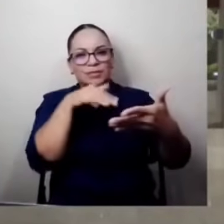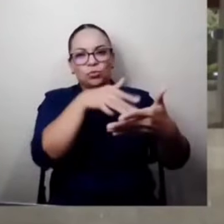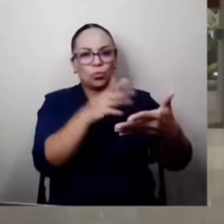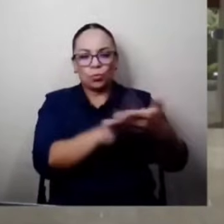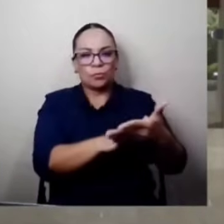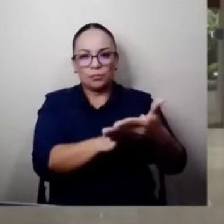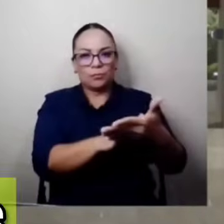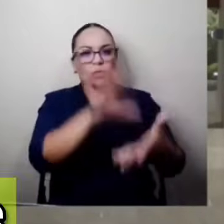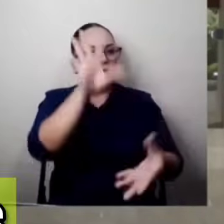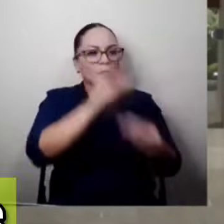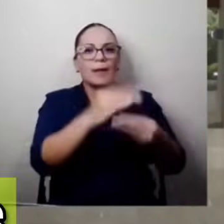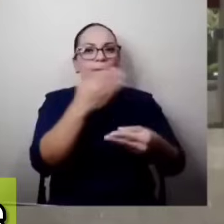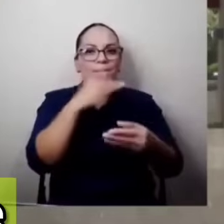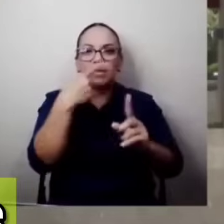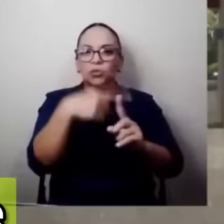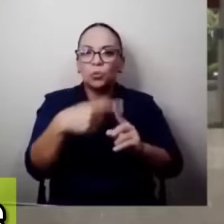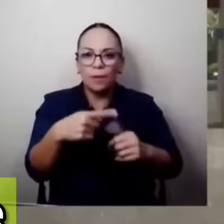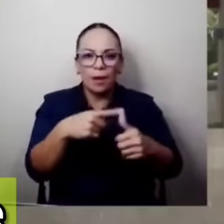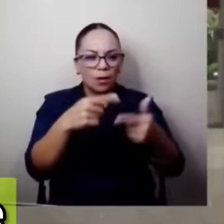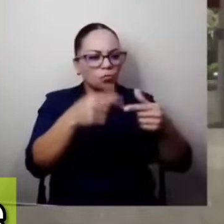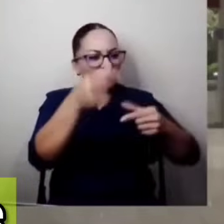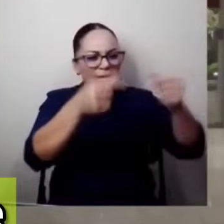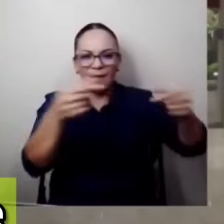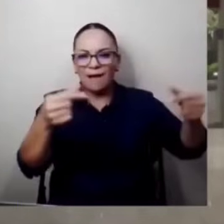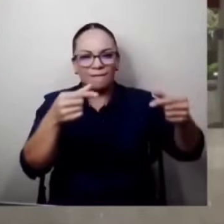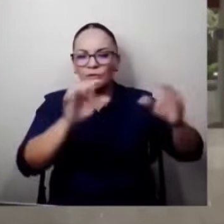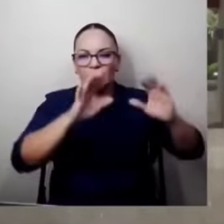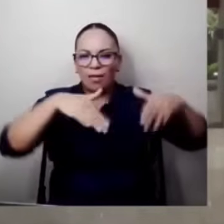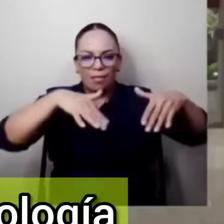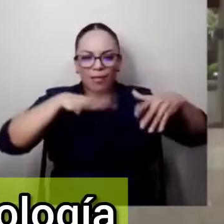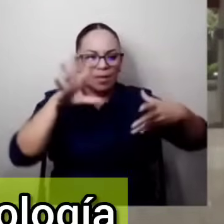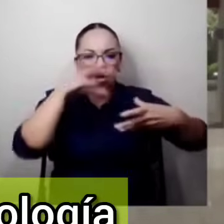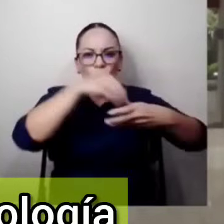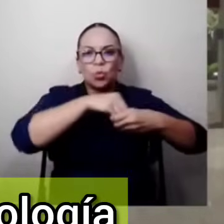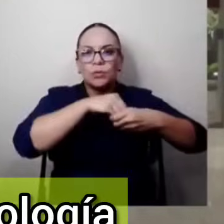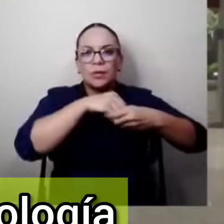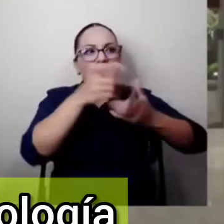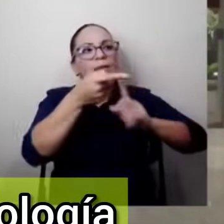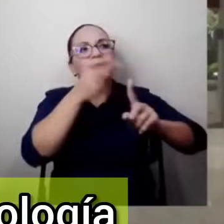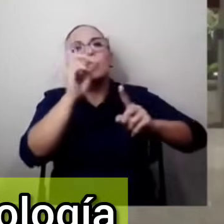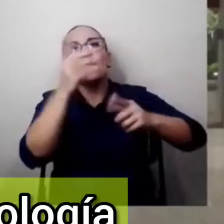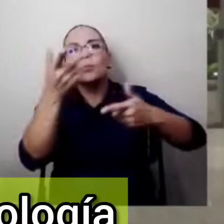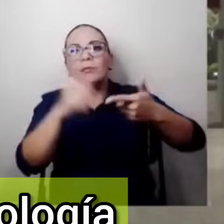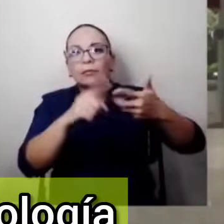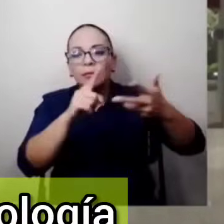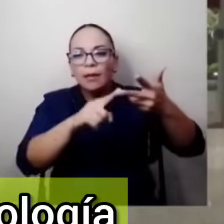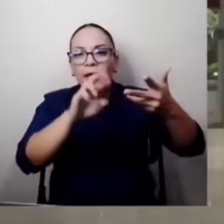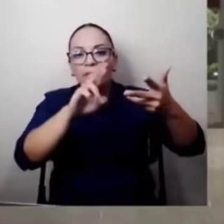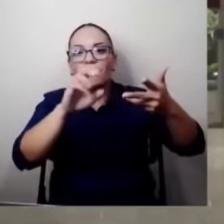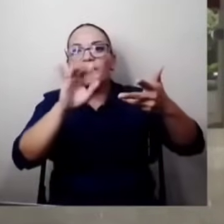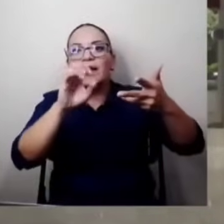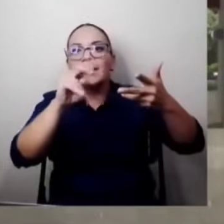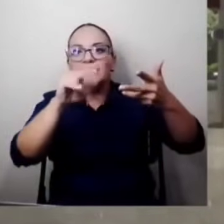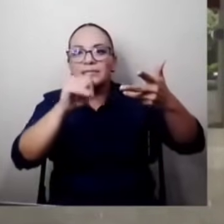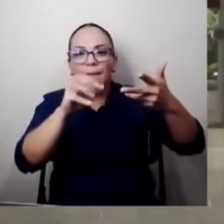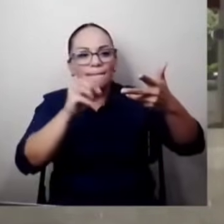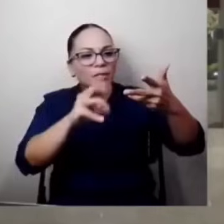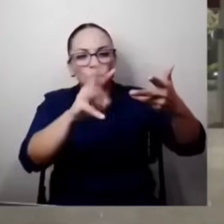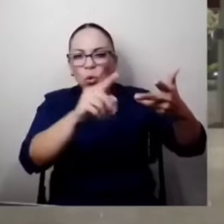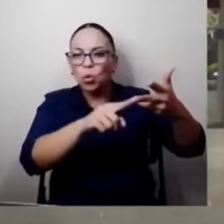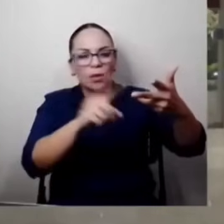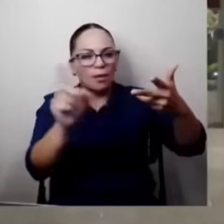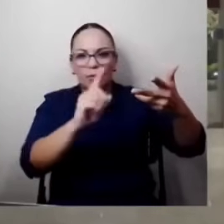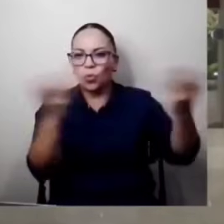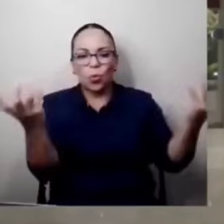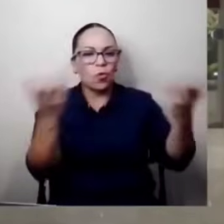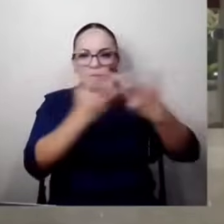sumados, gráficos que no incluyen una fuente, la referencia que hacen ellos en la metodología no corresponde